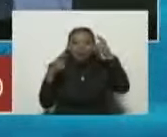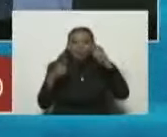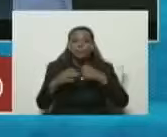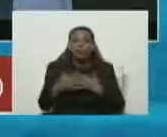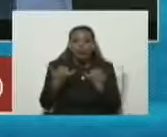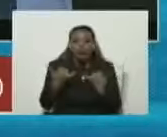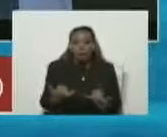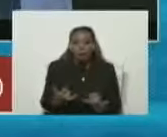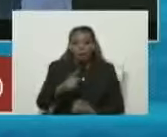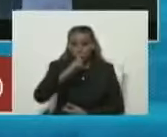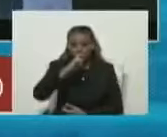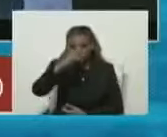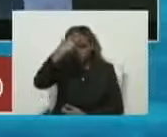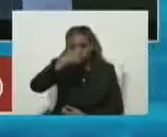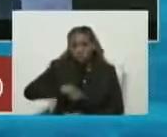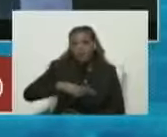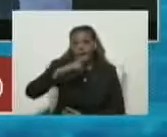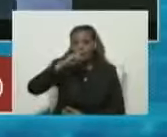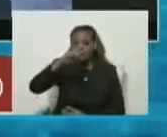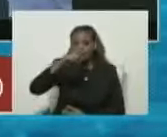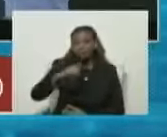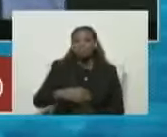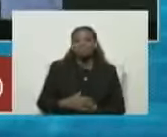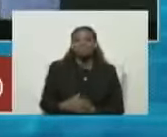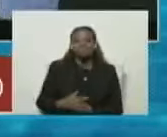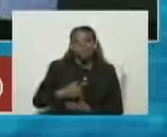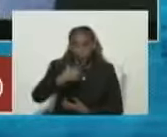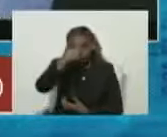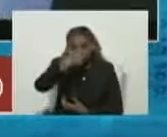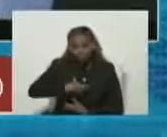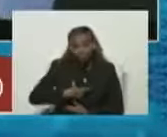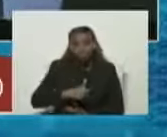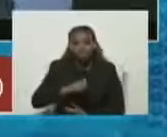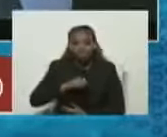Soy Nicolás Maduro Moros,